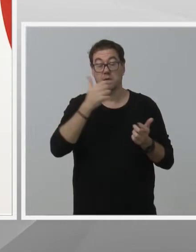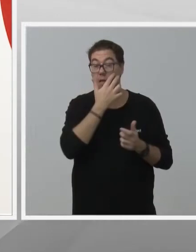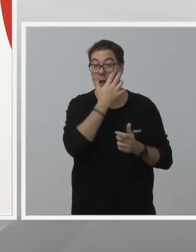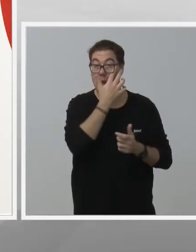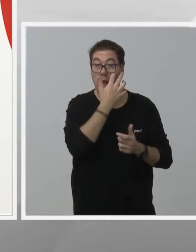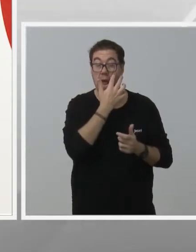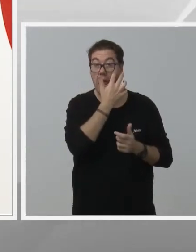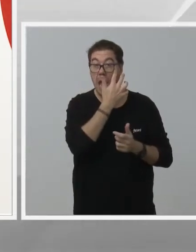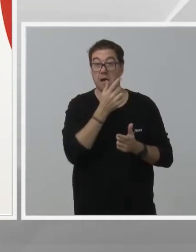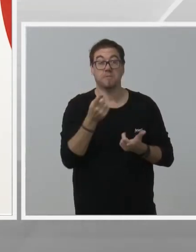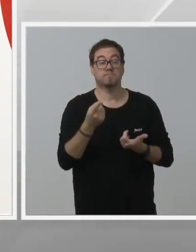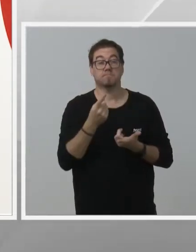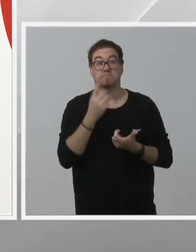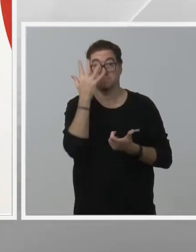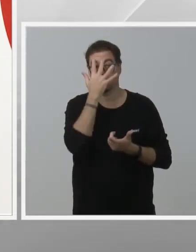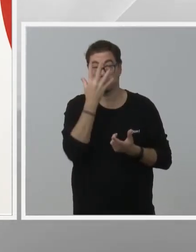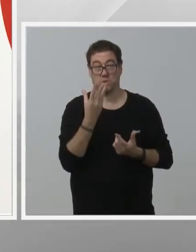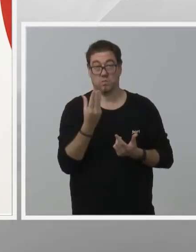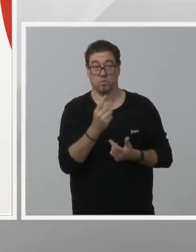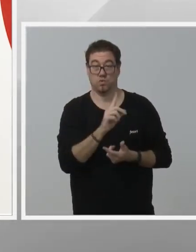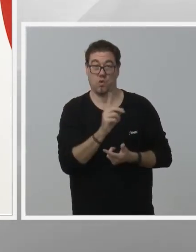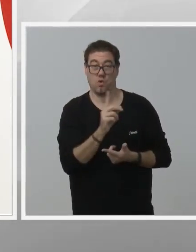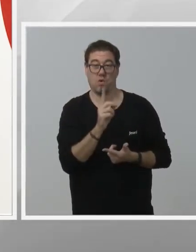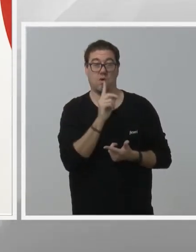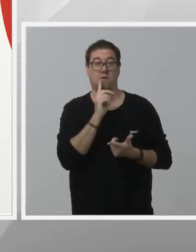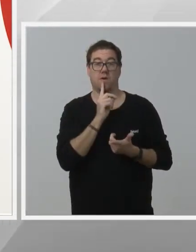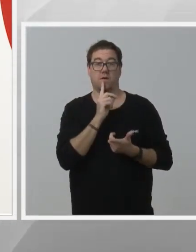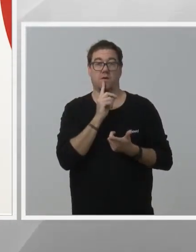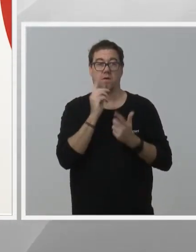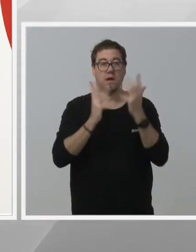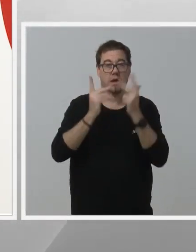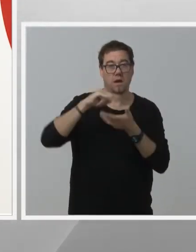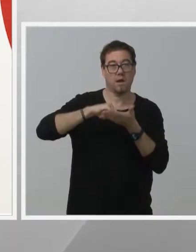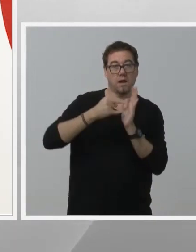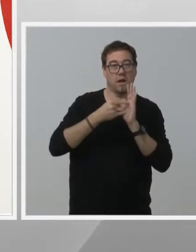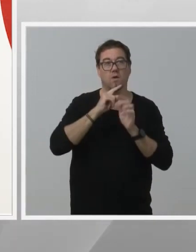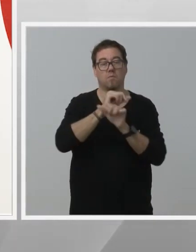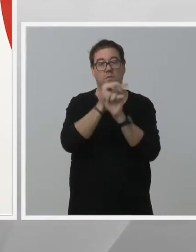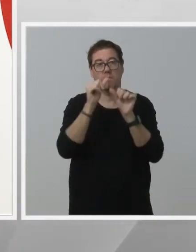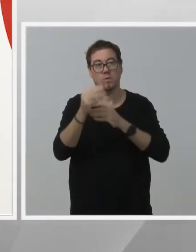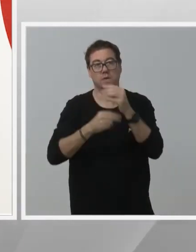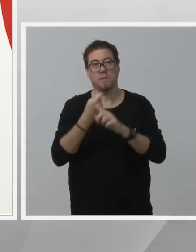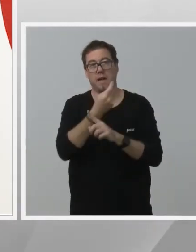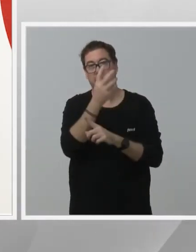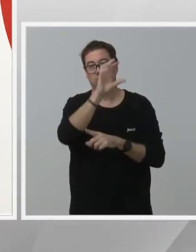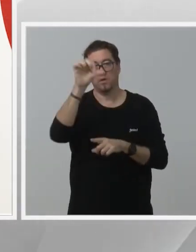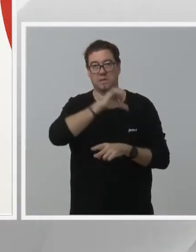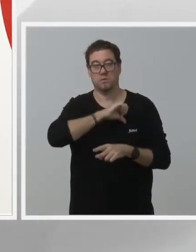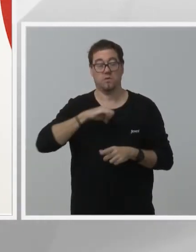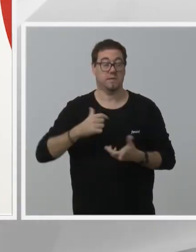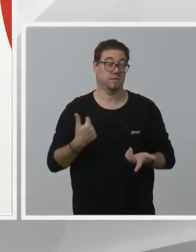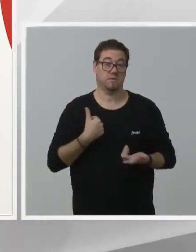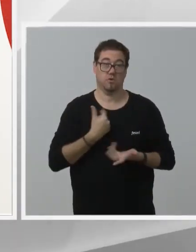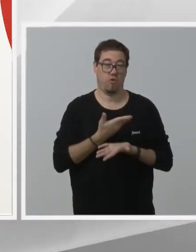este aspecto pues nos fiamos muy poco de cuál va a ser ese cálculo, ese modelo de cálculo que van a utilizar para el resto de comunidades. Por lo